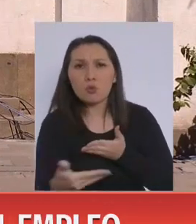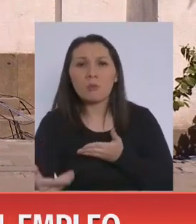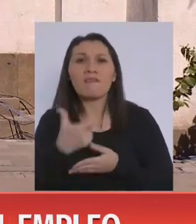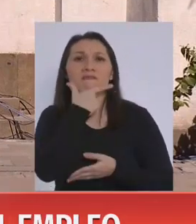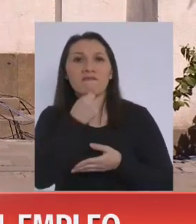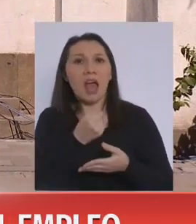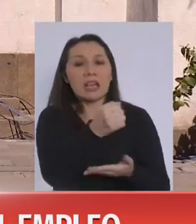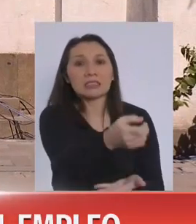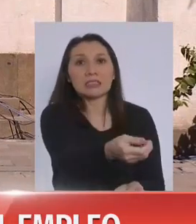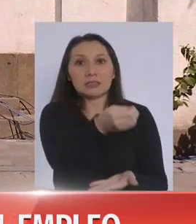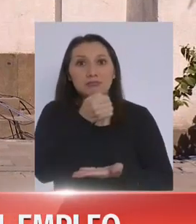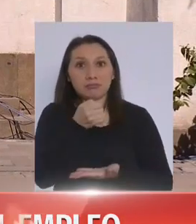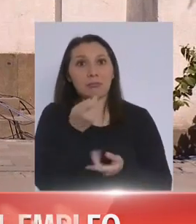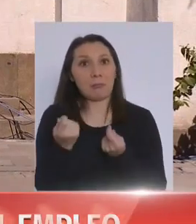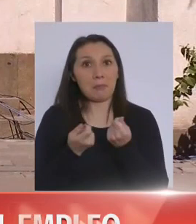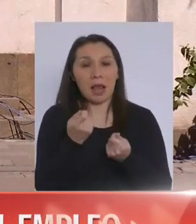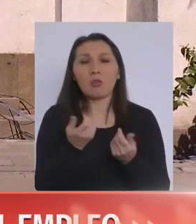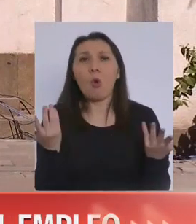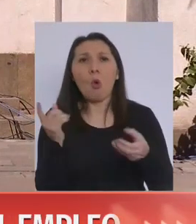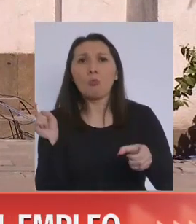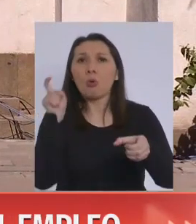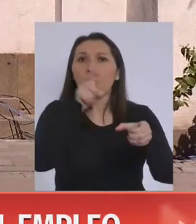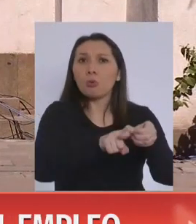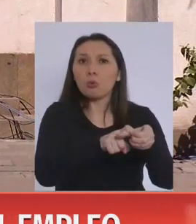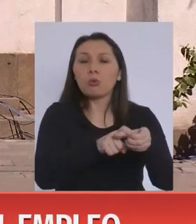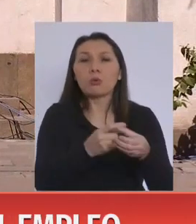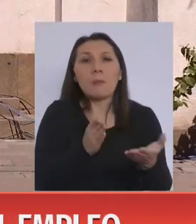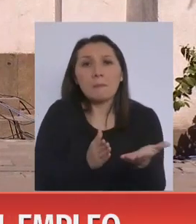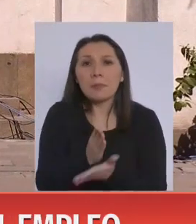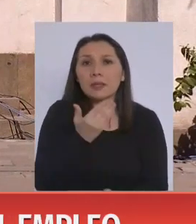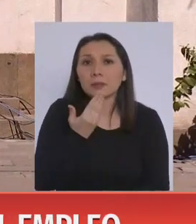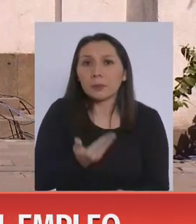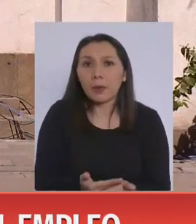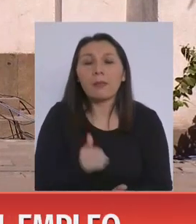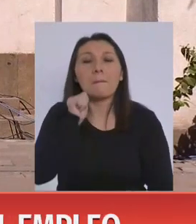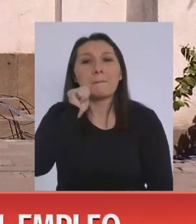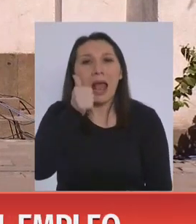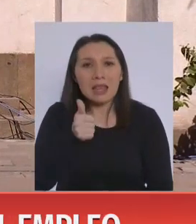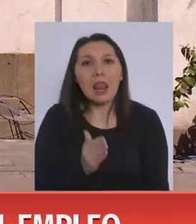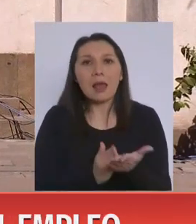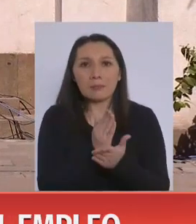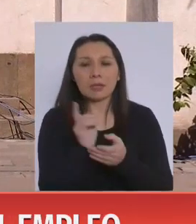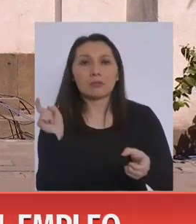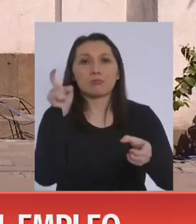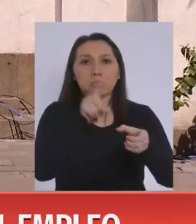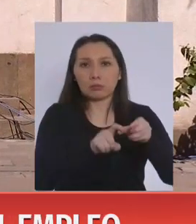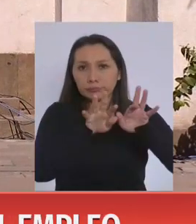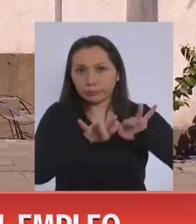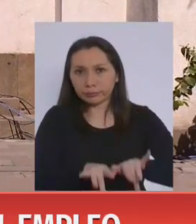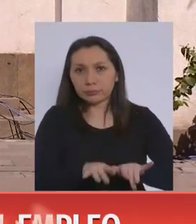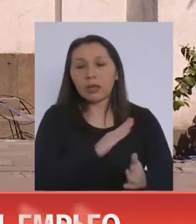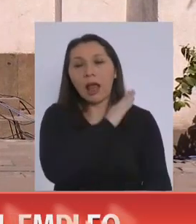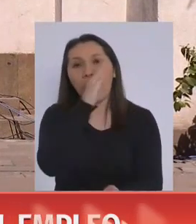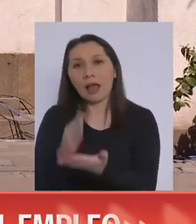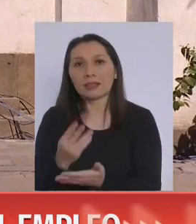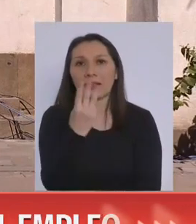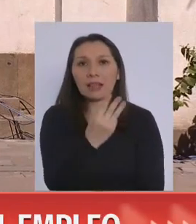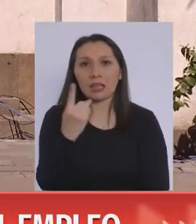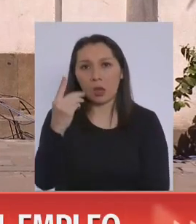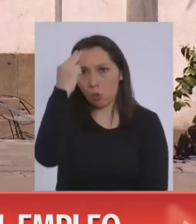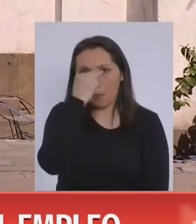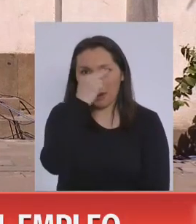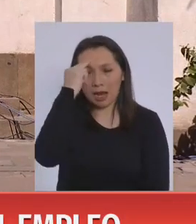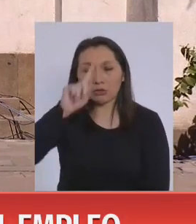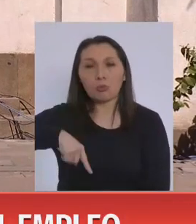fácil acceso, se podrá postular a ellos a partir del día de mañana y hasta el 31 de marzo del año